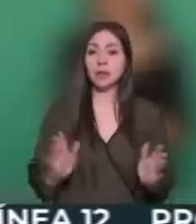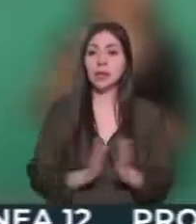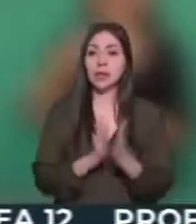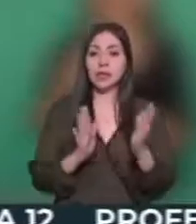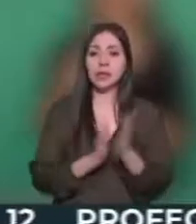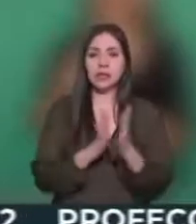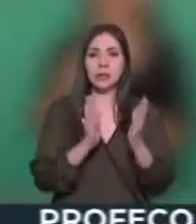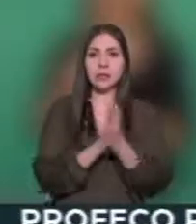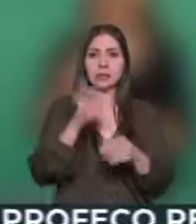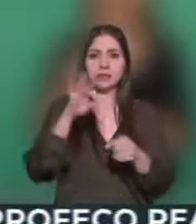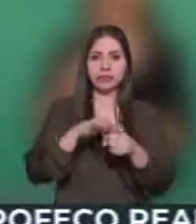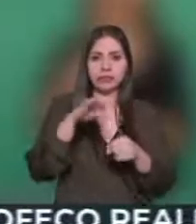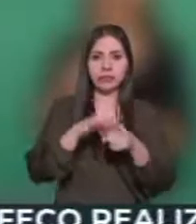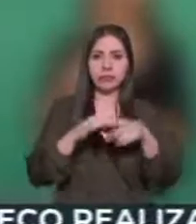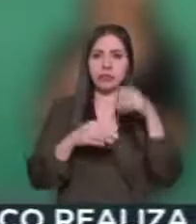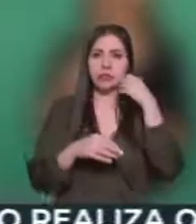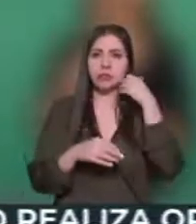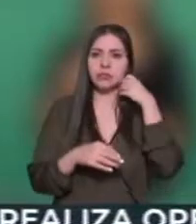y